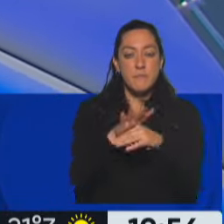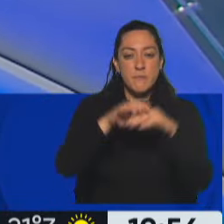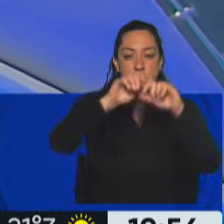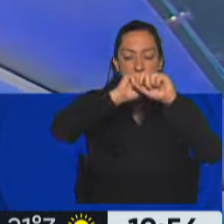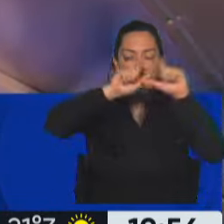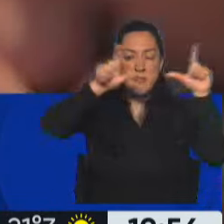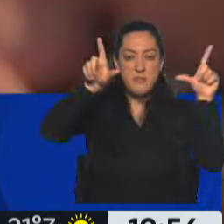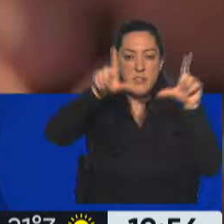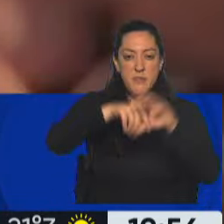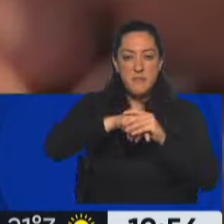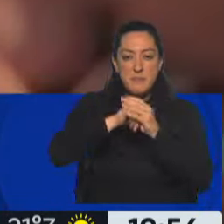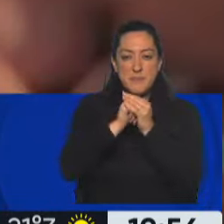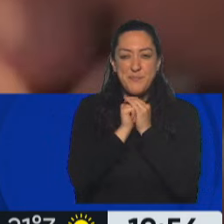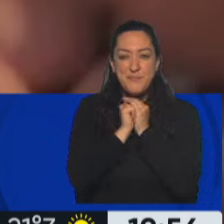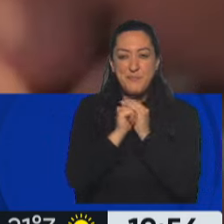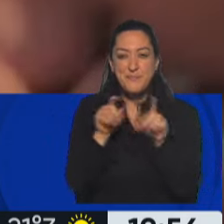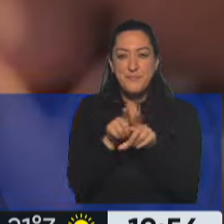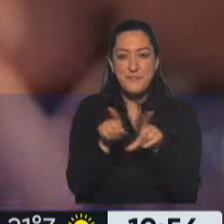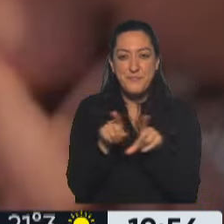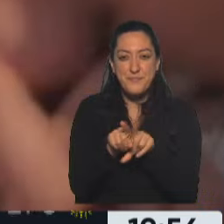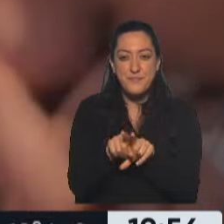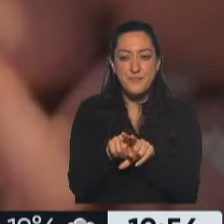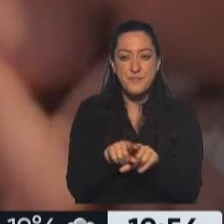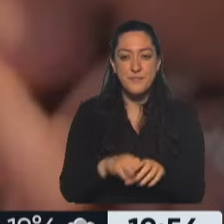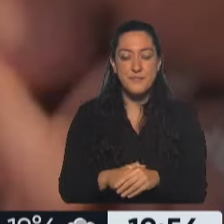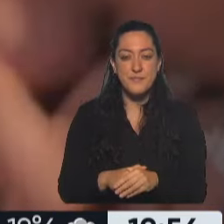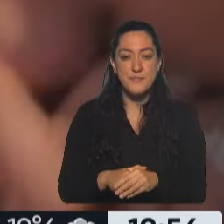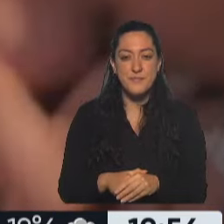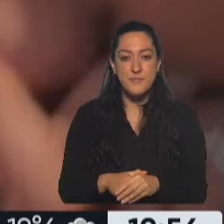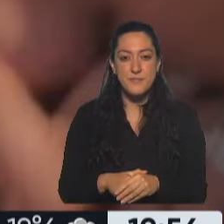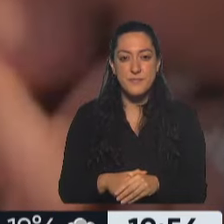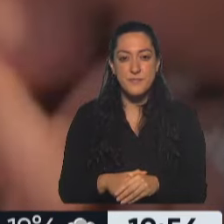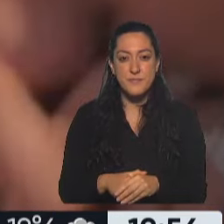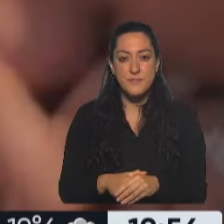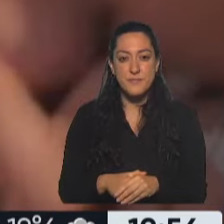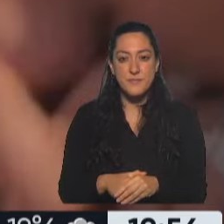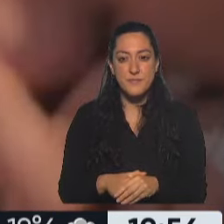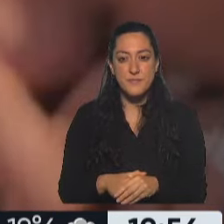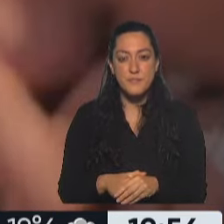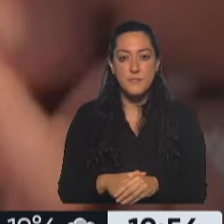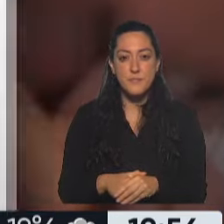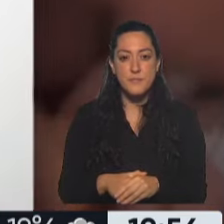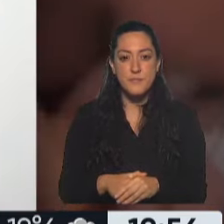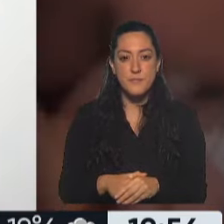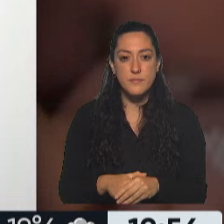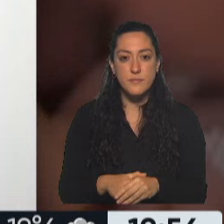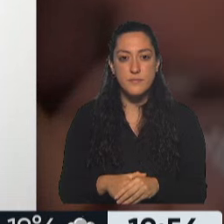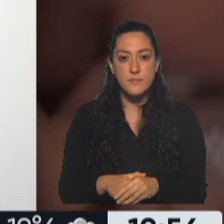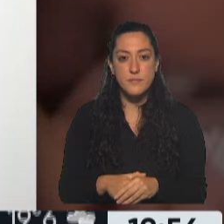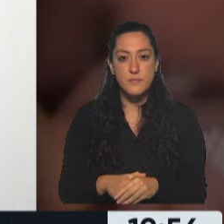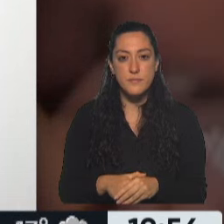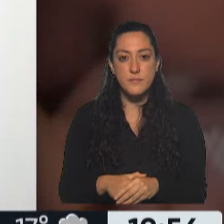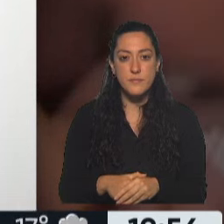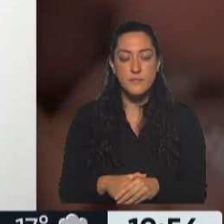pantalla el descargo, vamos a decir, que hizo Wanda, ahora, recientemente, vamos a leer unas pequeñas líneas